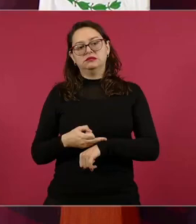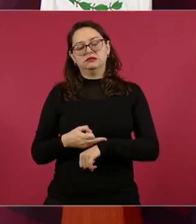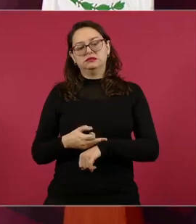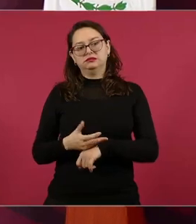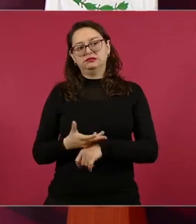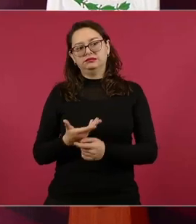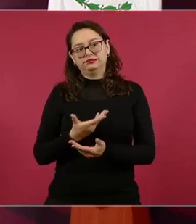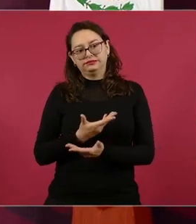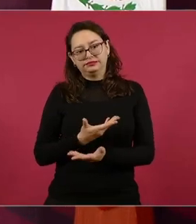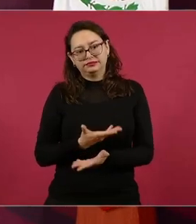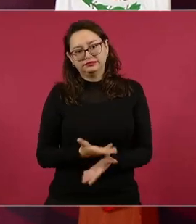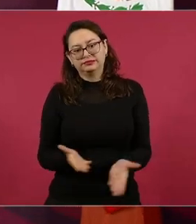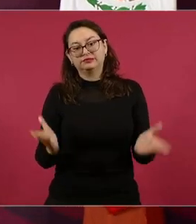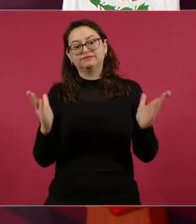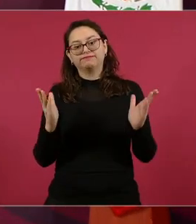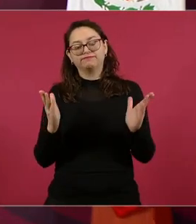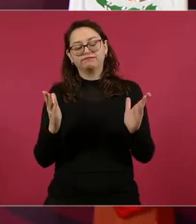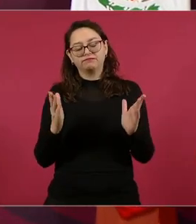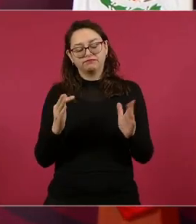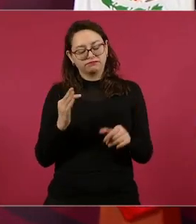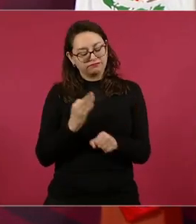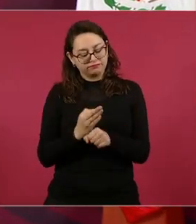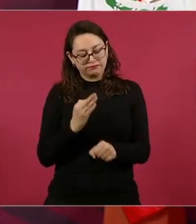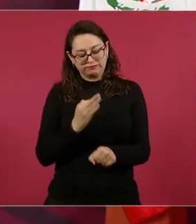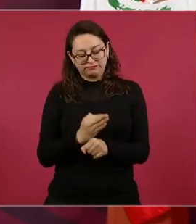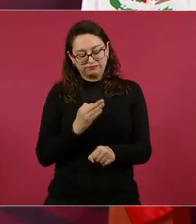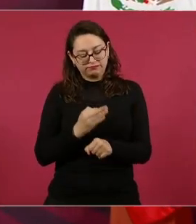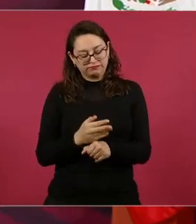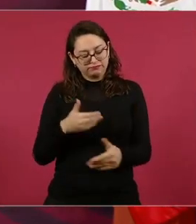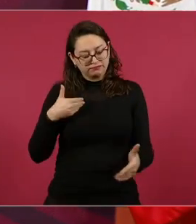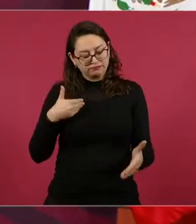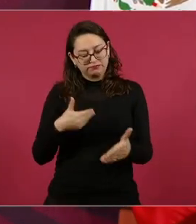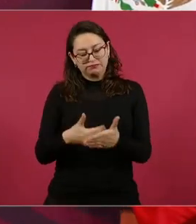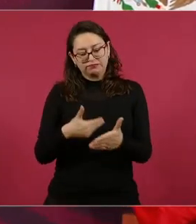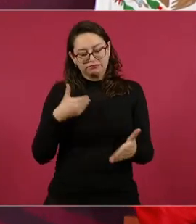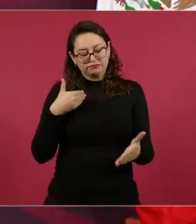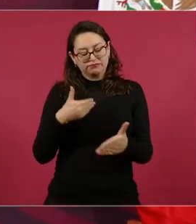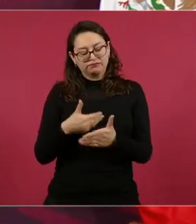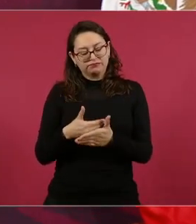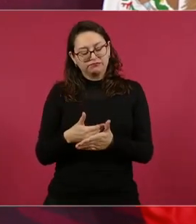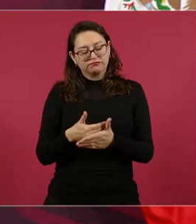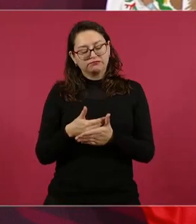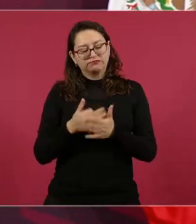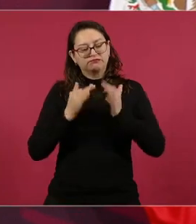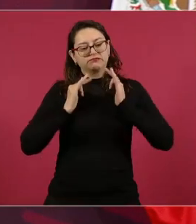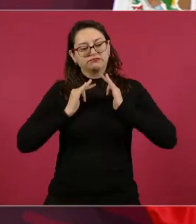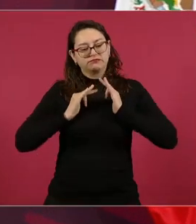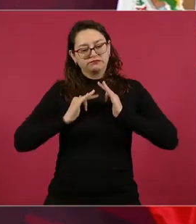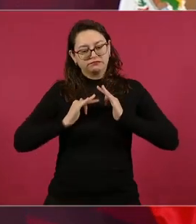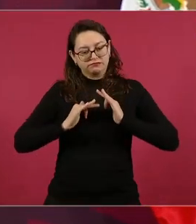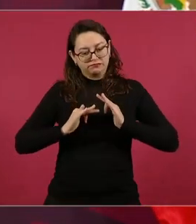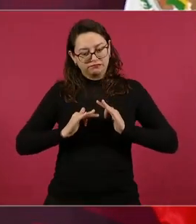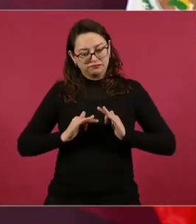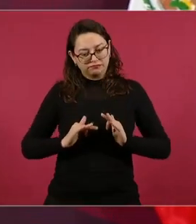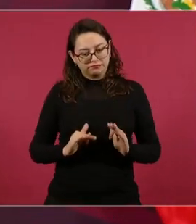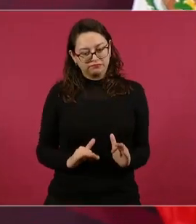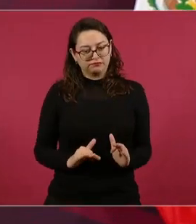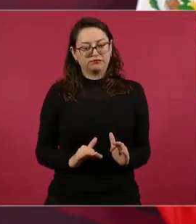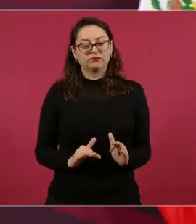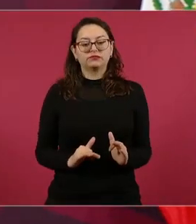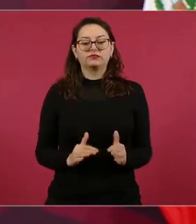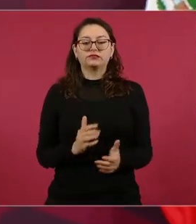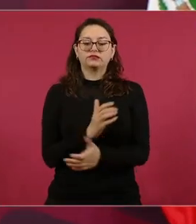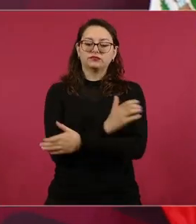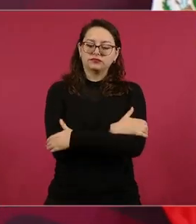que vivan estos momentos con mucha resignación. Les enviamos